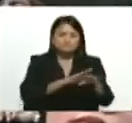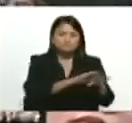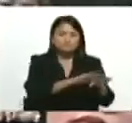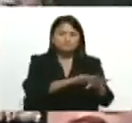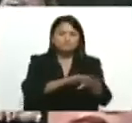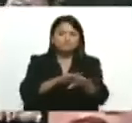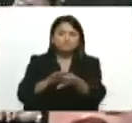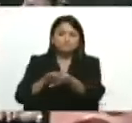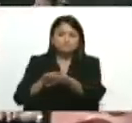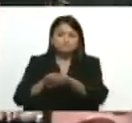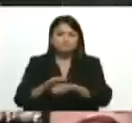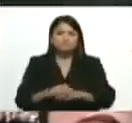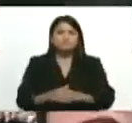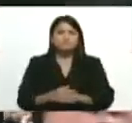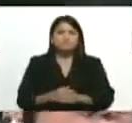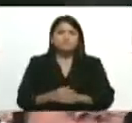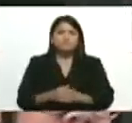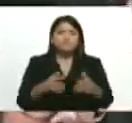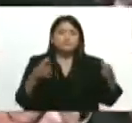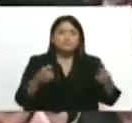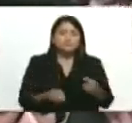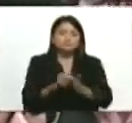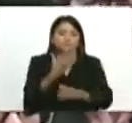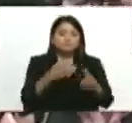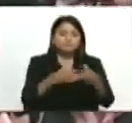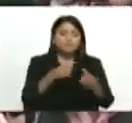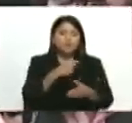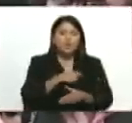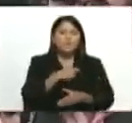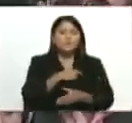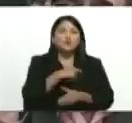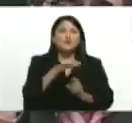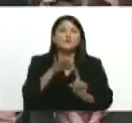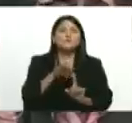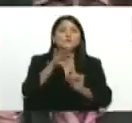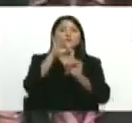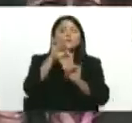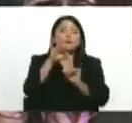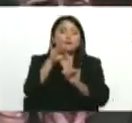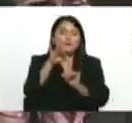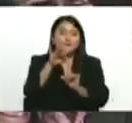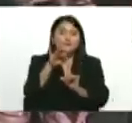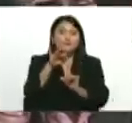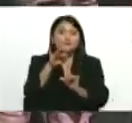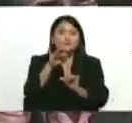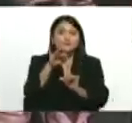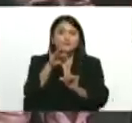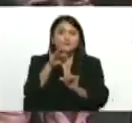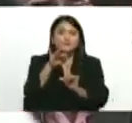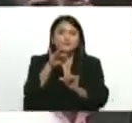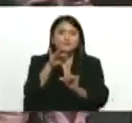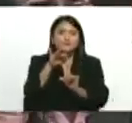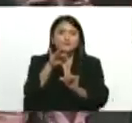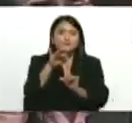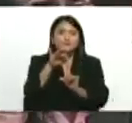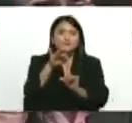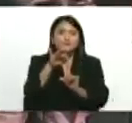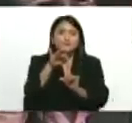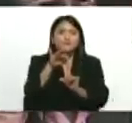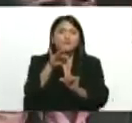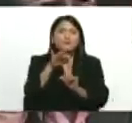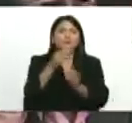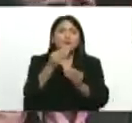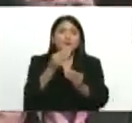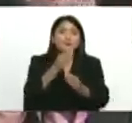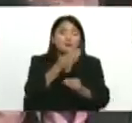días y en las últimas horas de una comisión especial, para que podamos ir a esos distintos